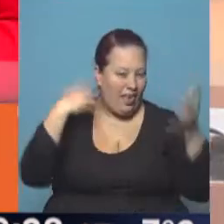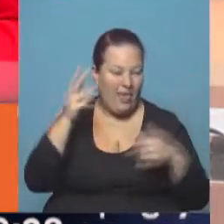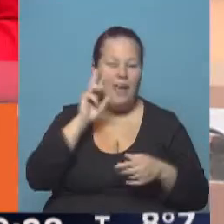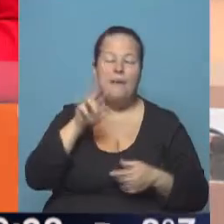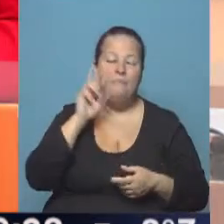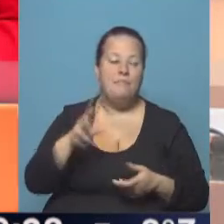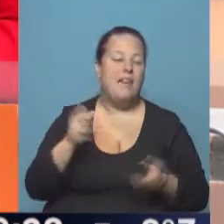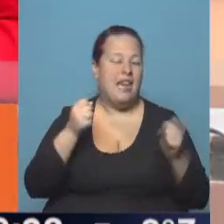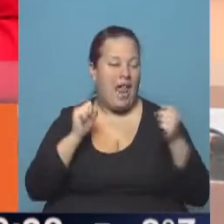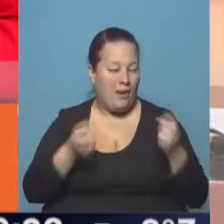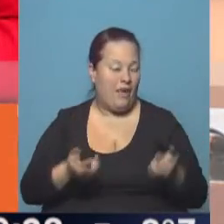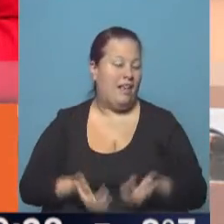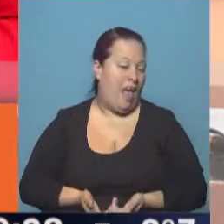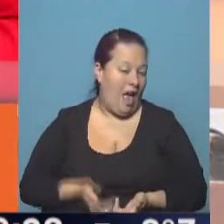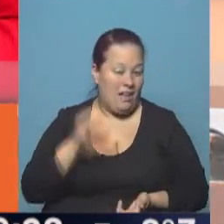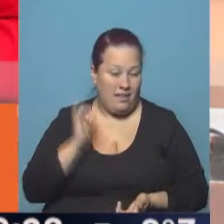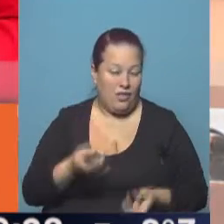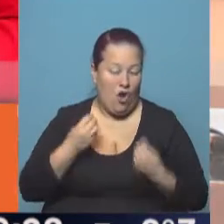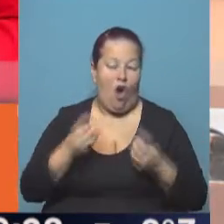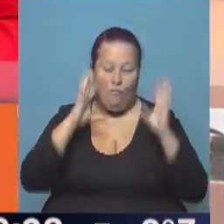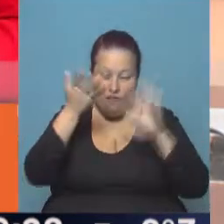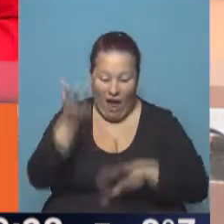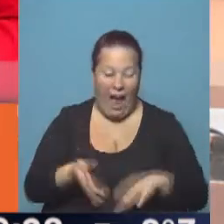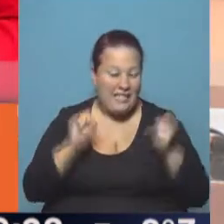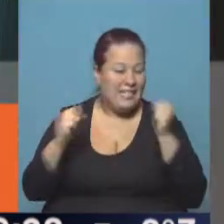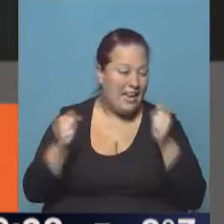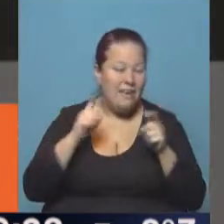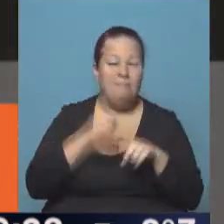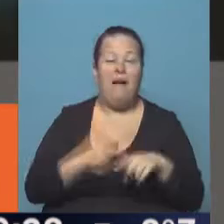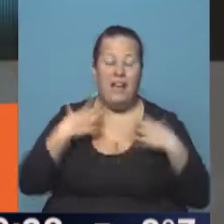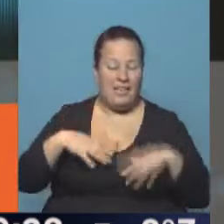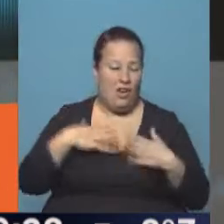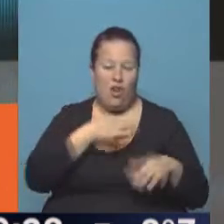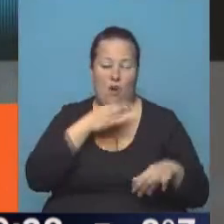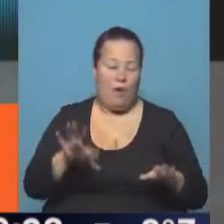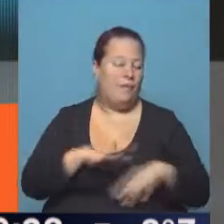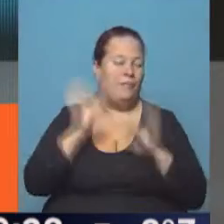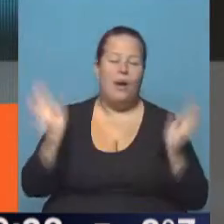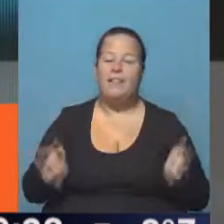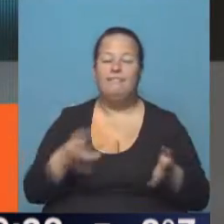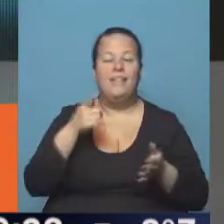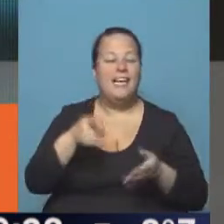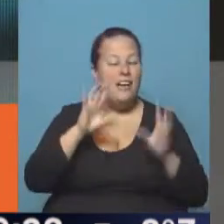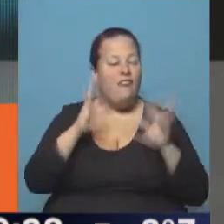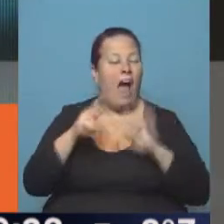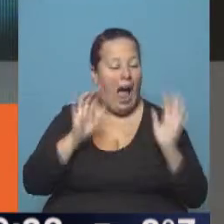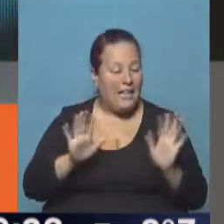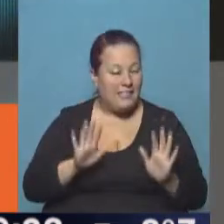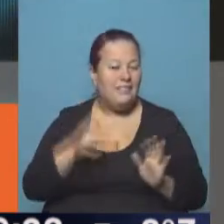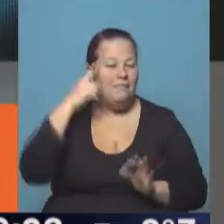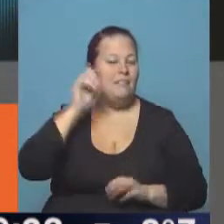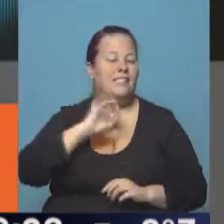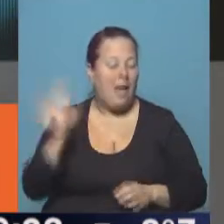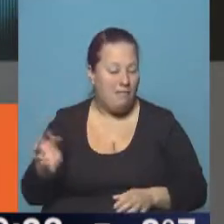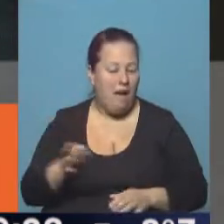miren cómo viene nerviosa. Y claro, por supuesto, ¿cómo no va a venir nerviosa? Y además se puede vestir como quiere, pero bueno, son ese tipo de cosas, de